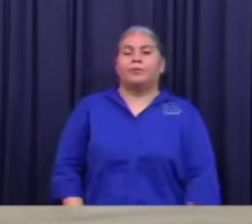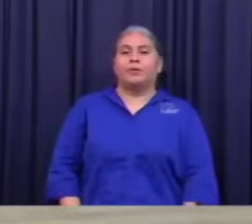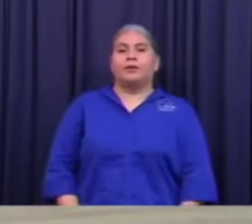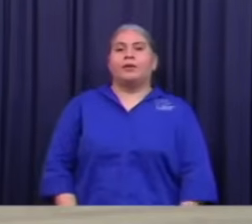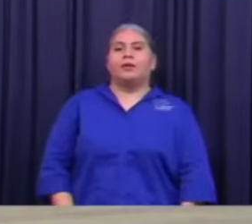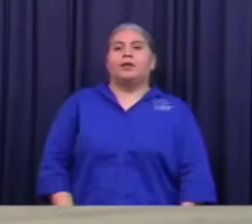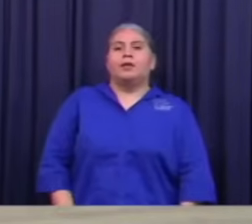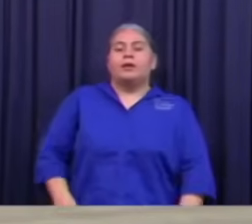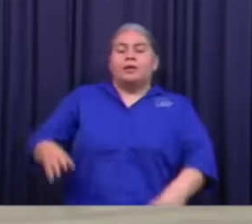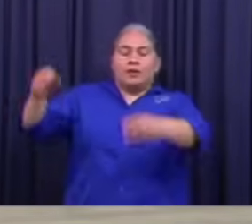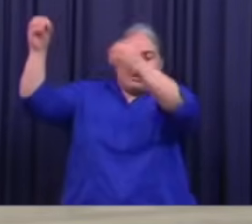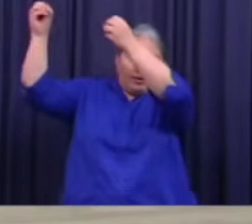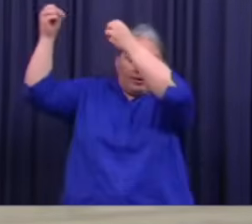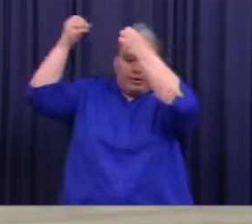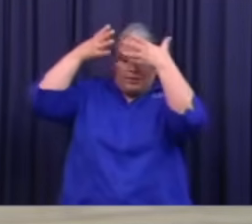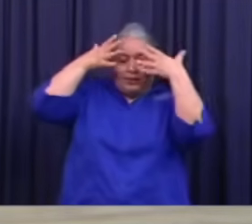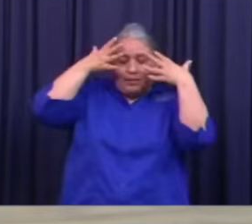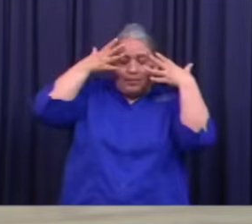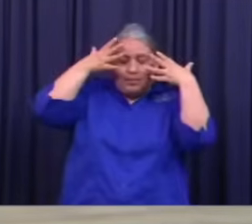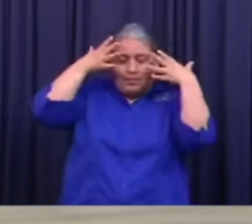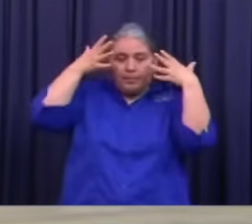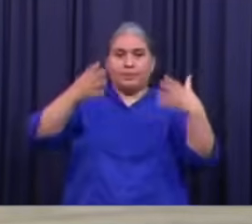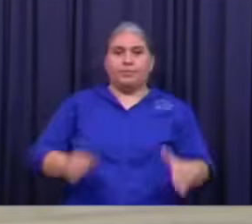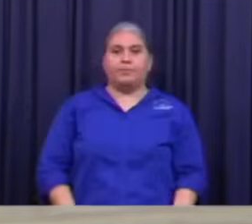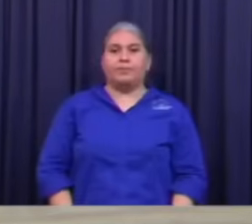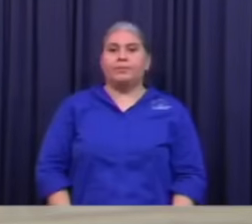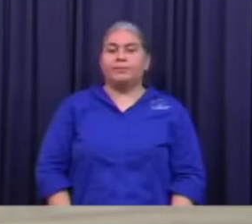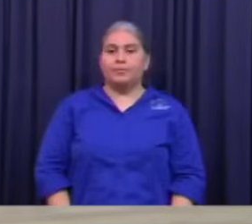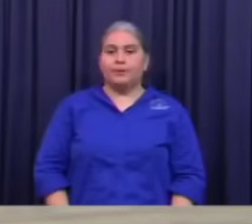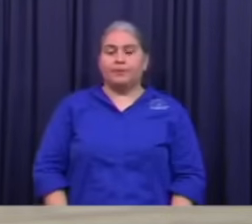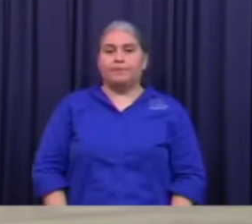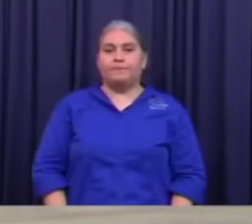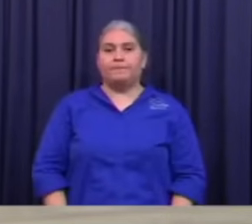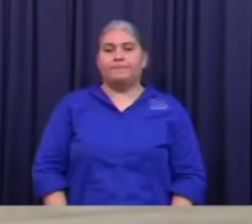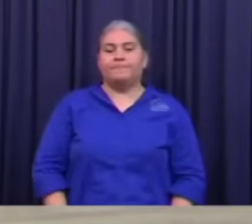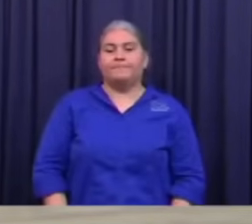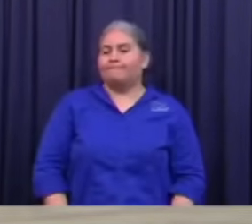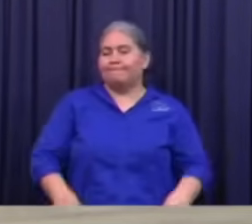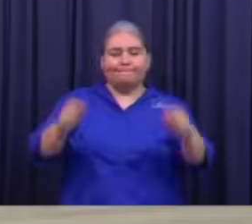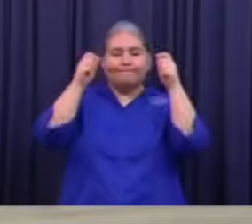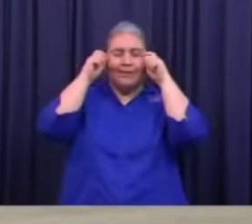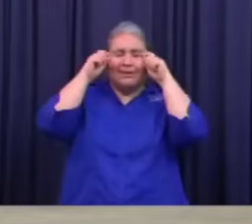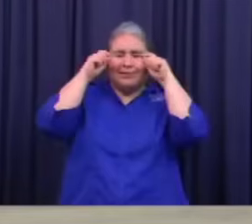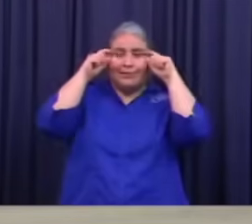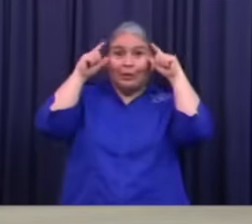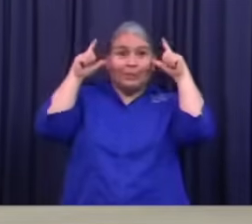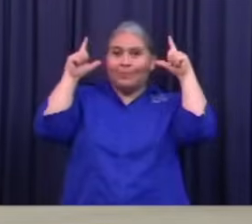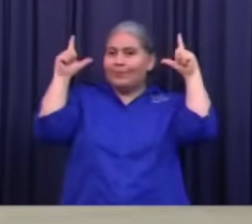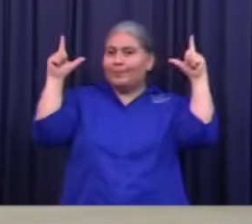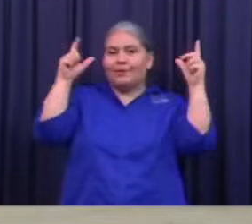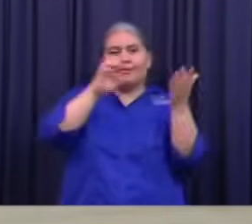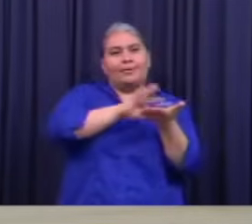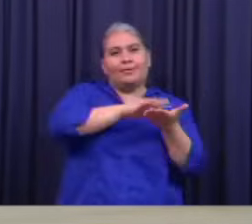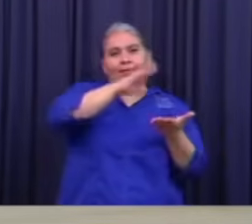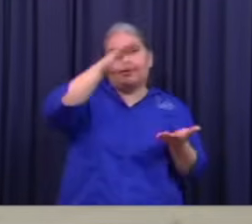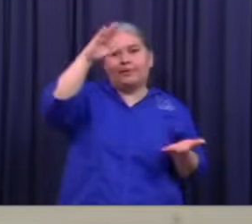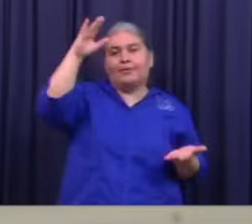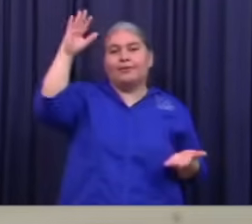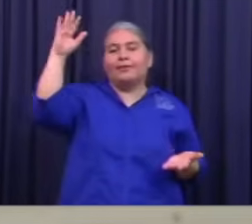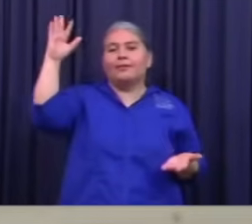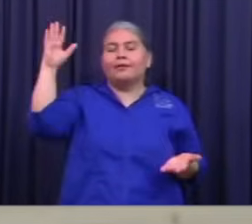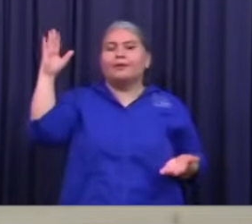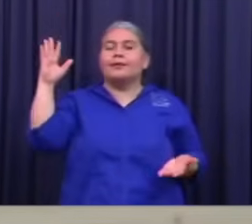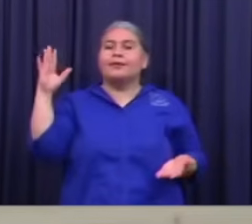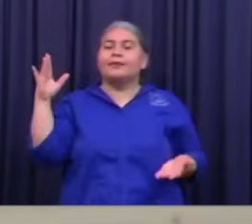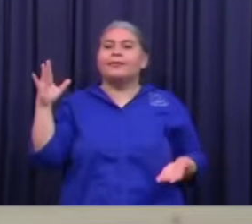revelación Qué cosa más para mí gloriosa Mire yo tengo muchas cosas que decir todavía me falta un